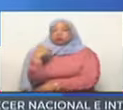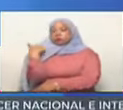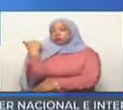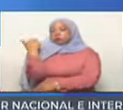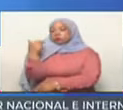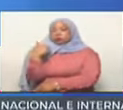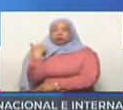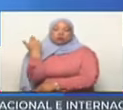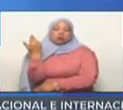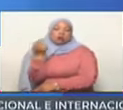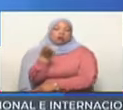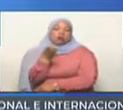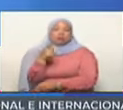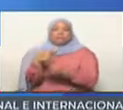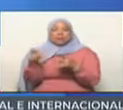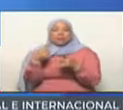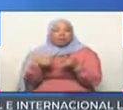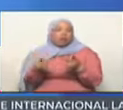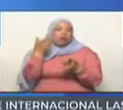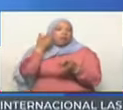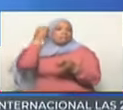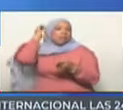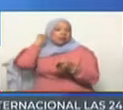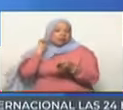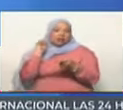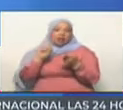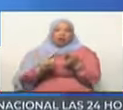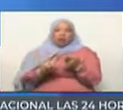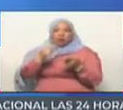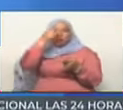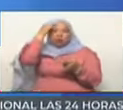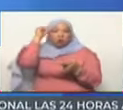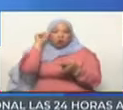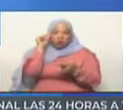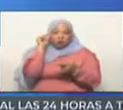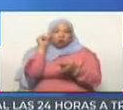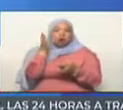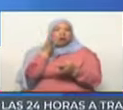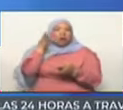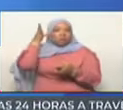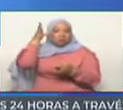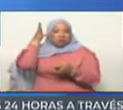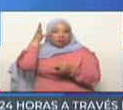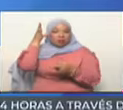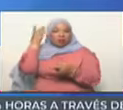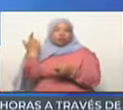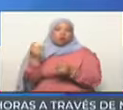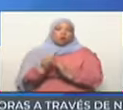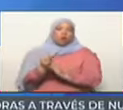de los Capriles, de los López, de los Borges, ellos son racistas, ellos son los